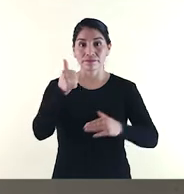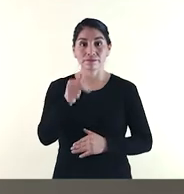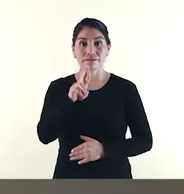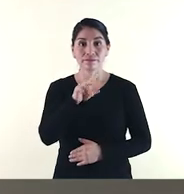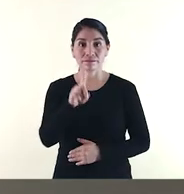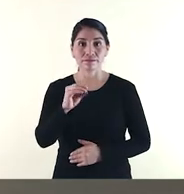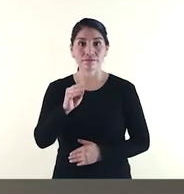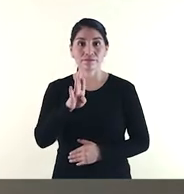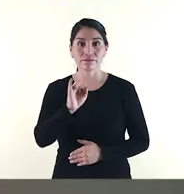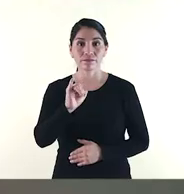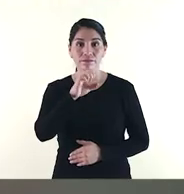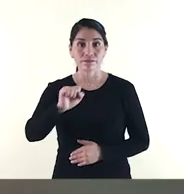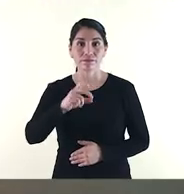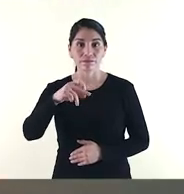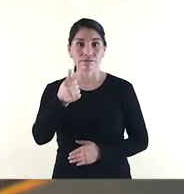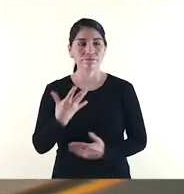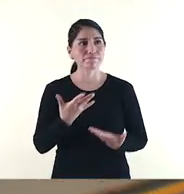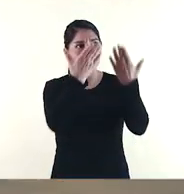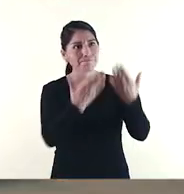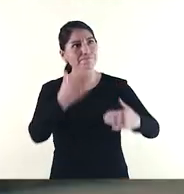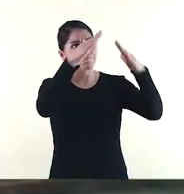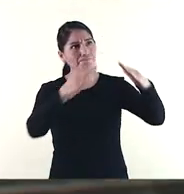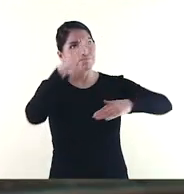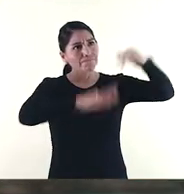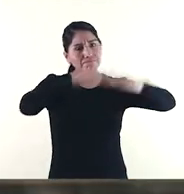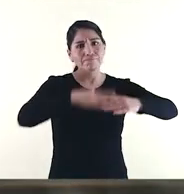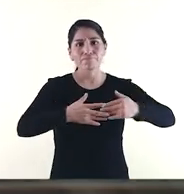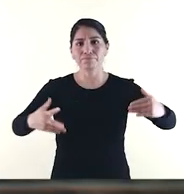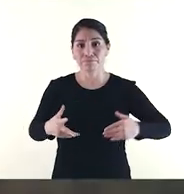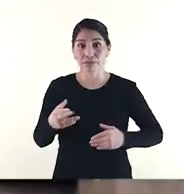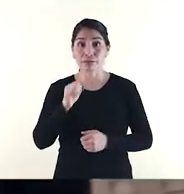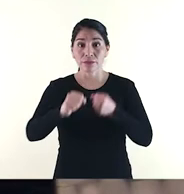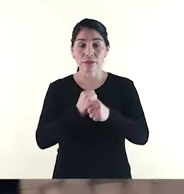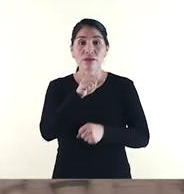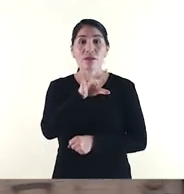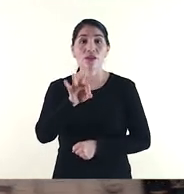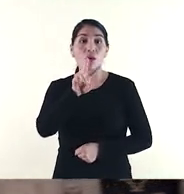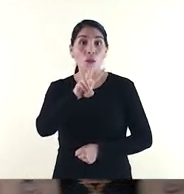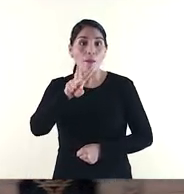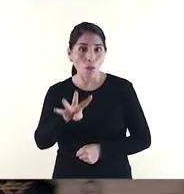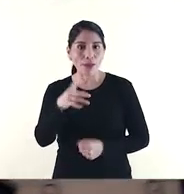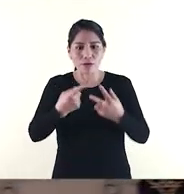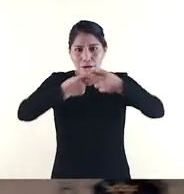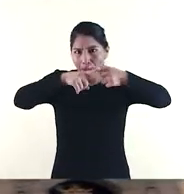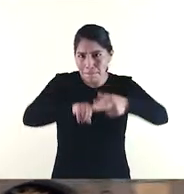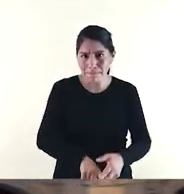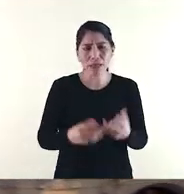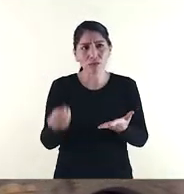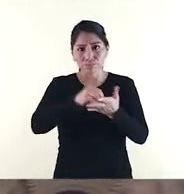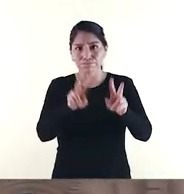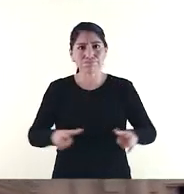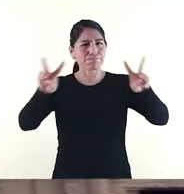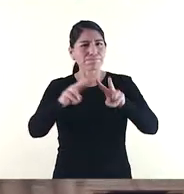Palacio Arzobispal. Esta construcción, inaugurada en 1924, marcó el inicio de una revaloración de la